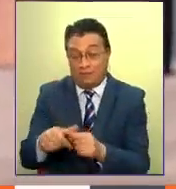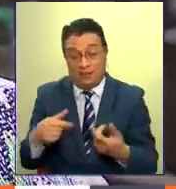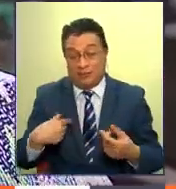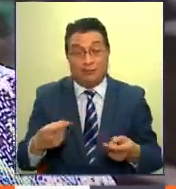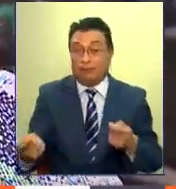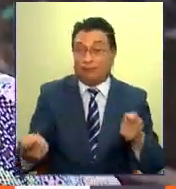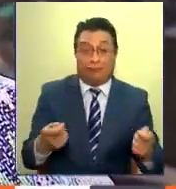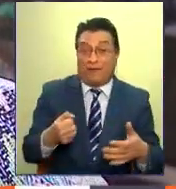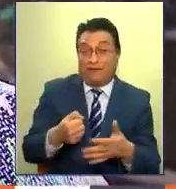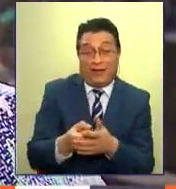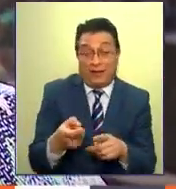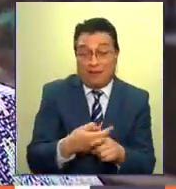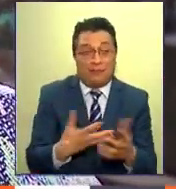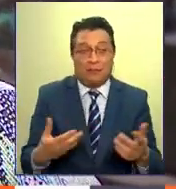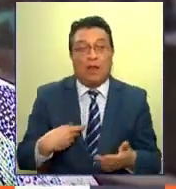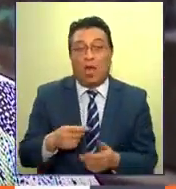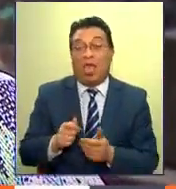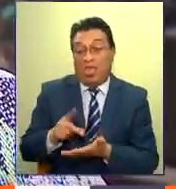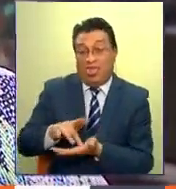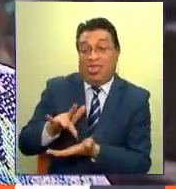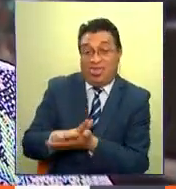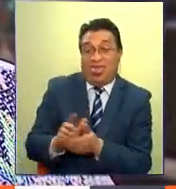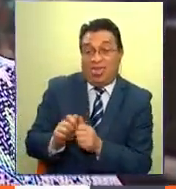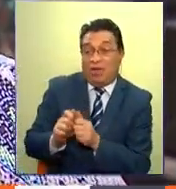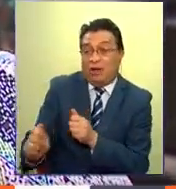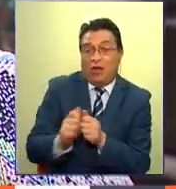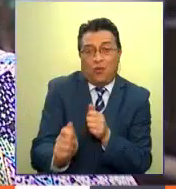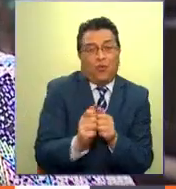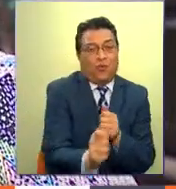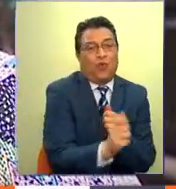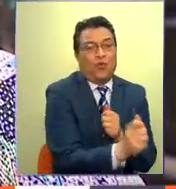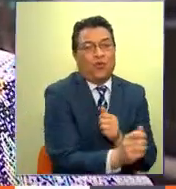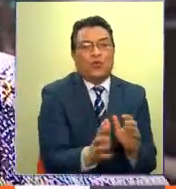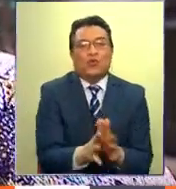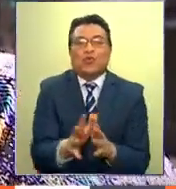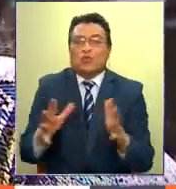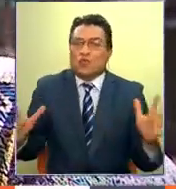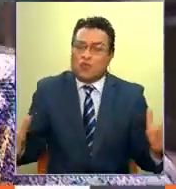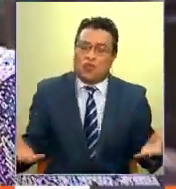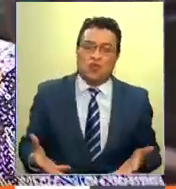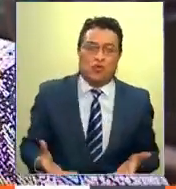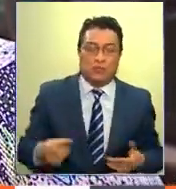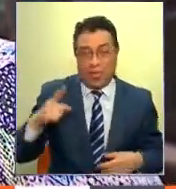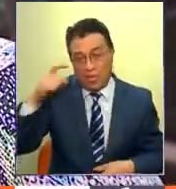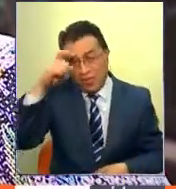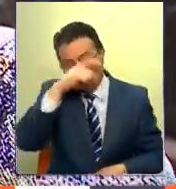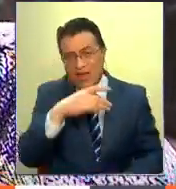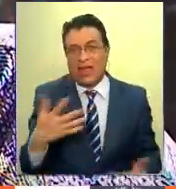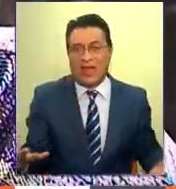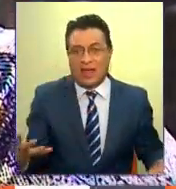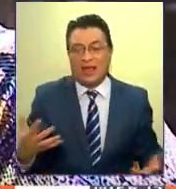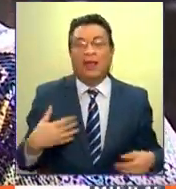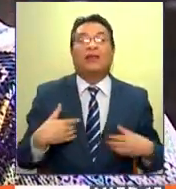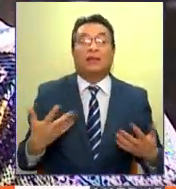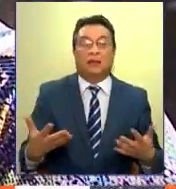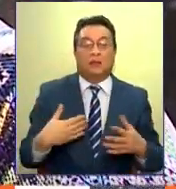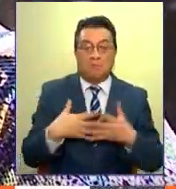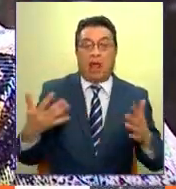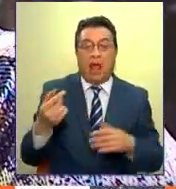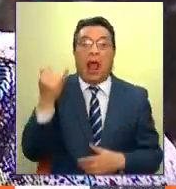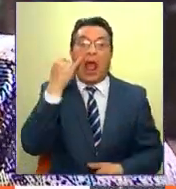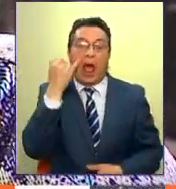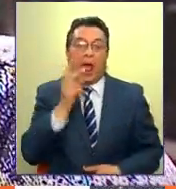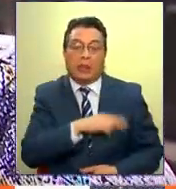mes. Deudas que pagar, muchas deudas que pagar. Que cuesta. Y eso hace que te reciba más interés porque